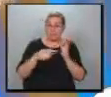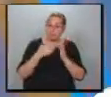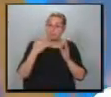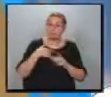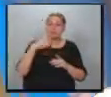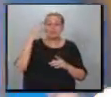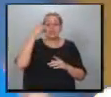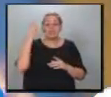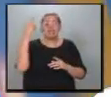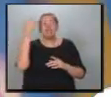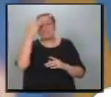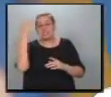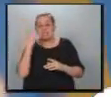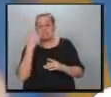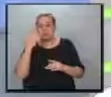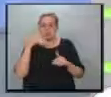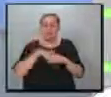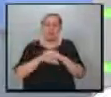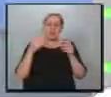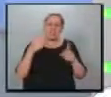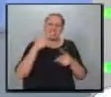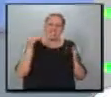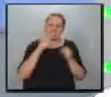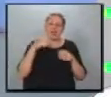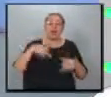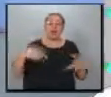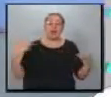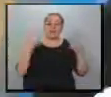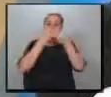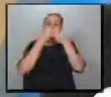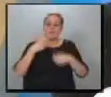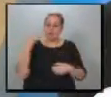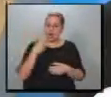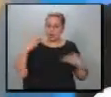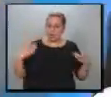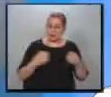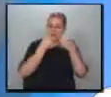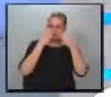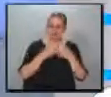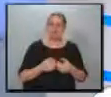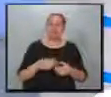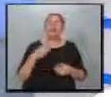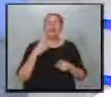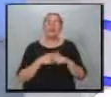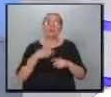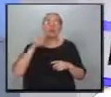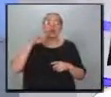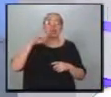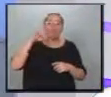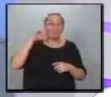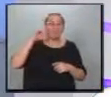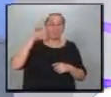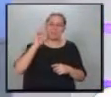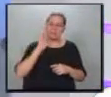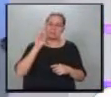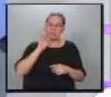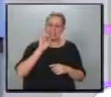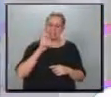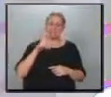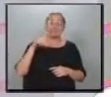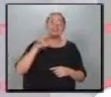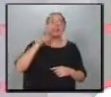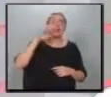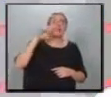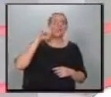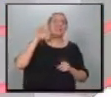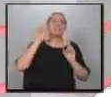15 minutos y le damos. Bueno, vamos a hacer un brindis. Sí, nosotros seguimos brindando por y charlando. Rivera, por Rivera, que está mirando de la tribuna. Y por Romy también,